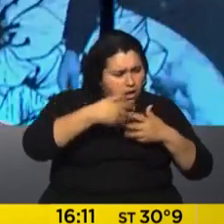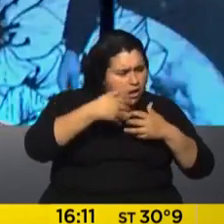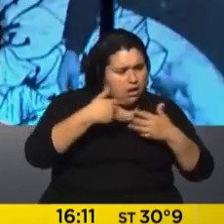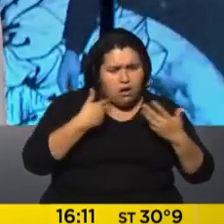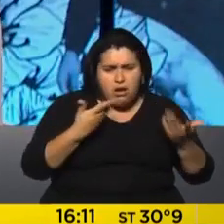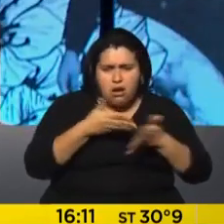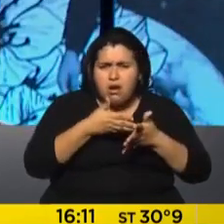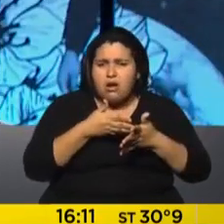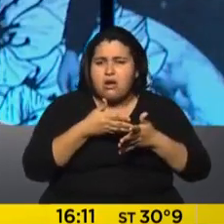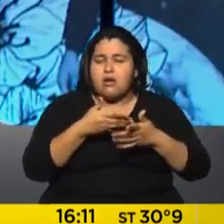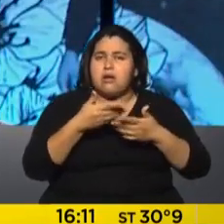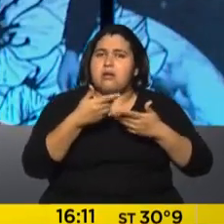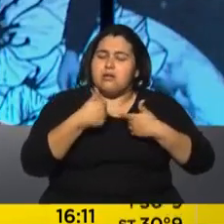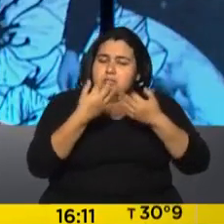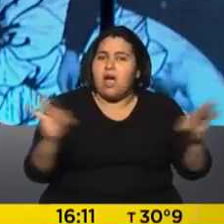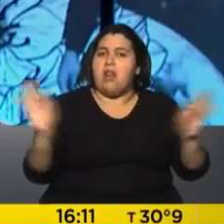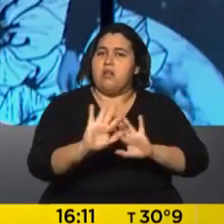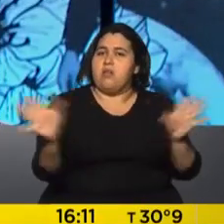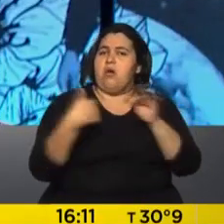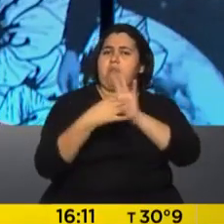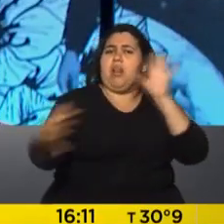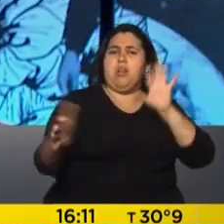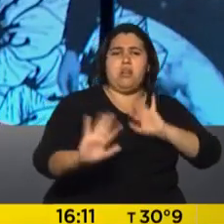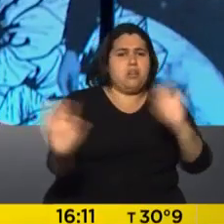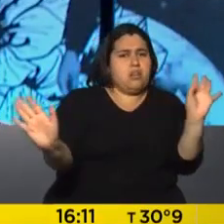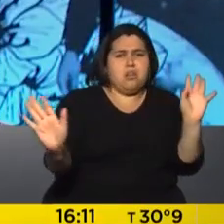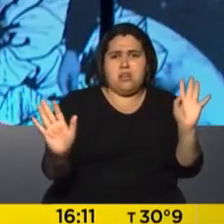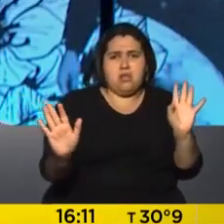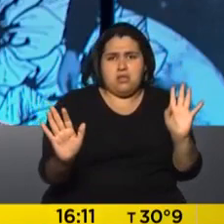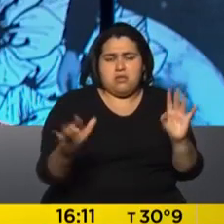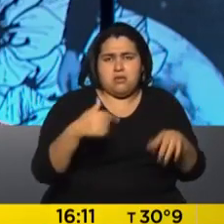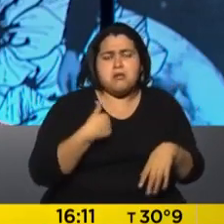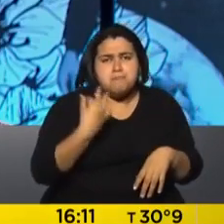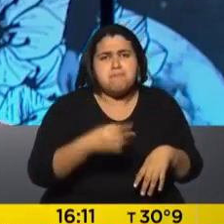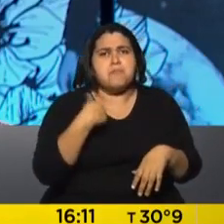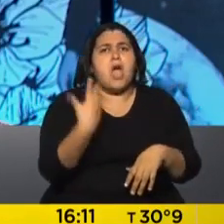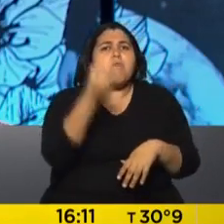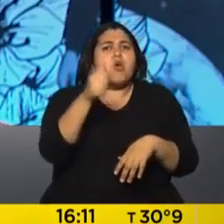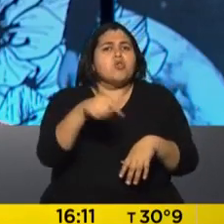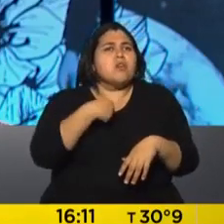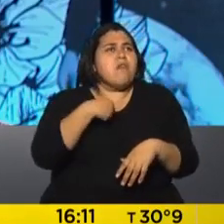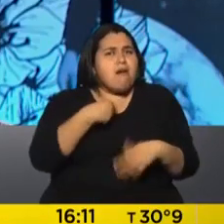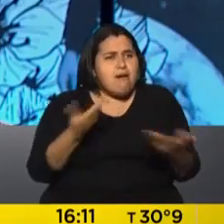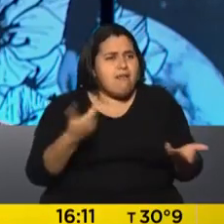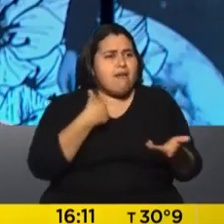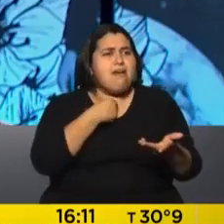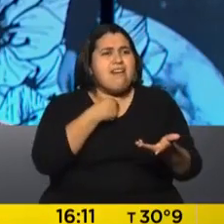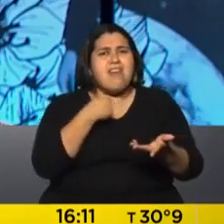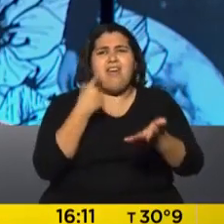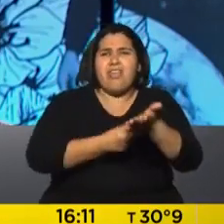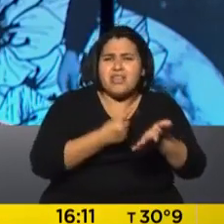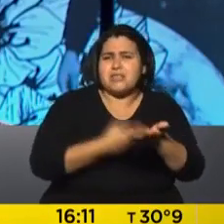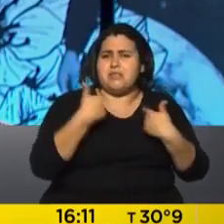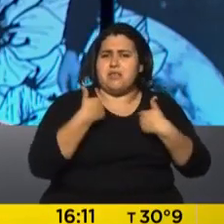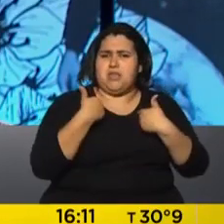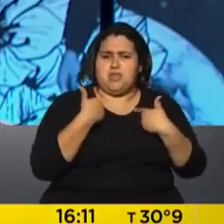¿no? Gracias a Dios yo pude salir, tuve la oportunidad de poder decidir y de